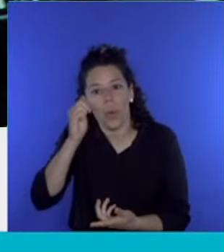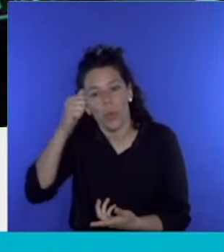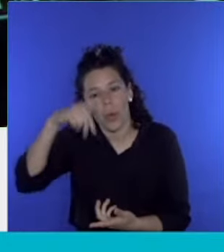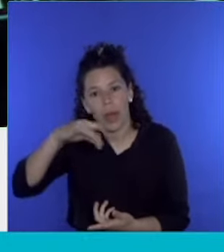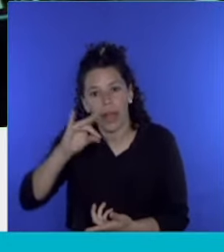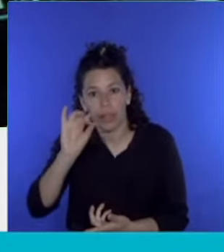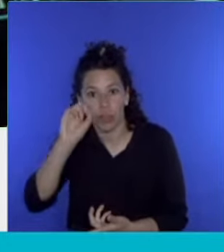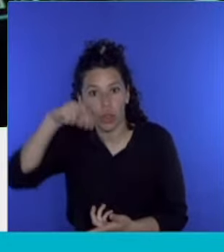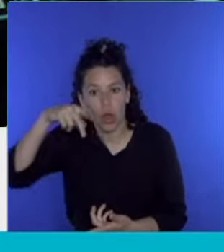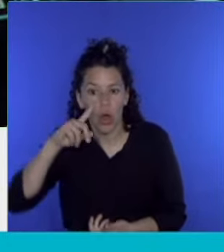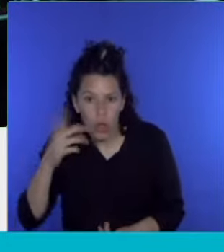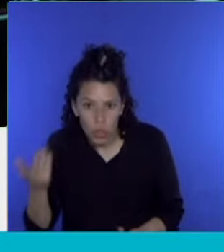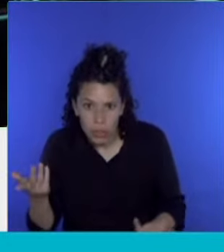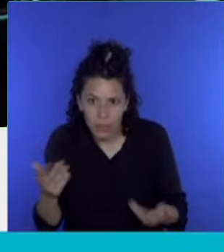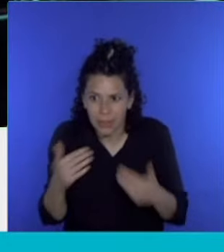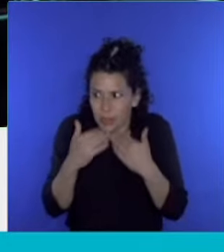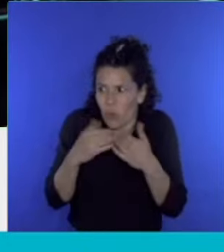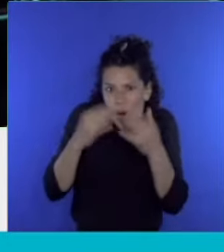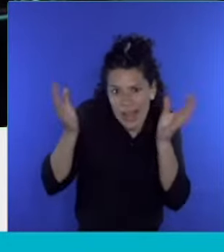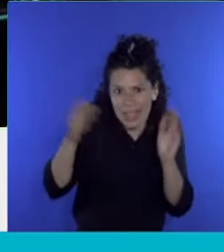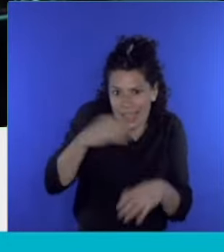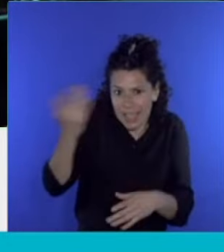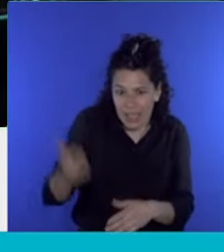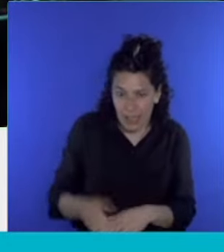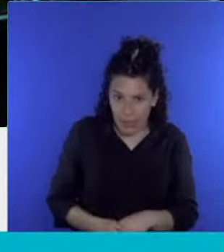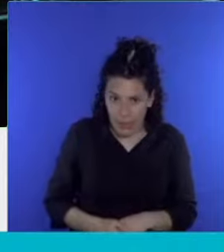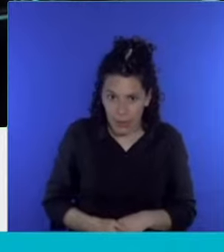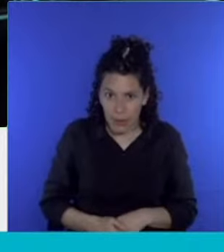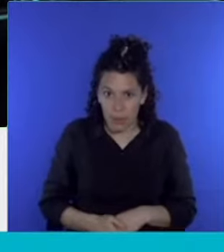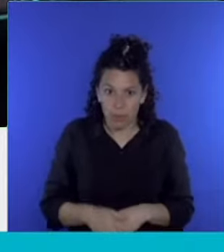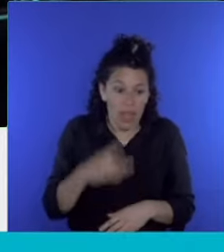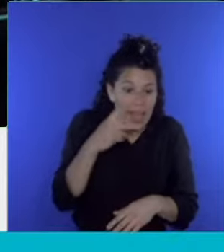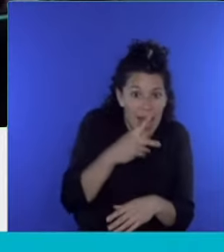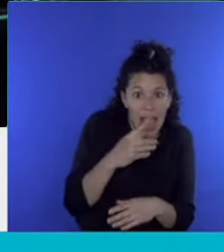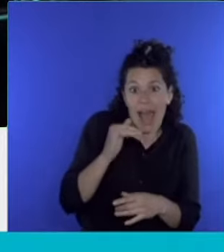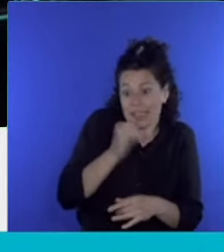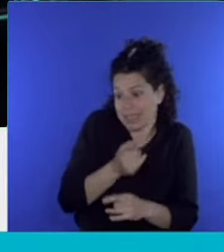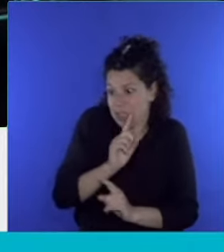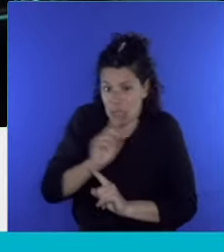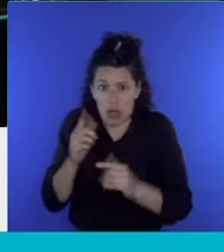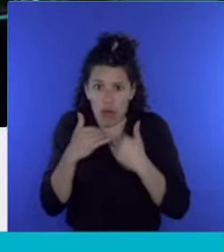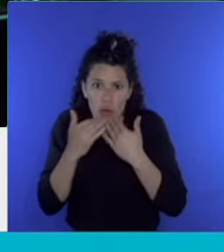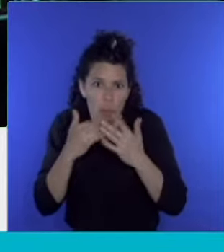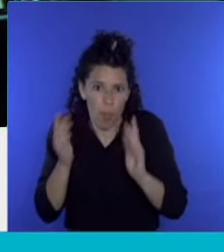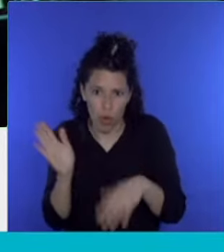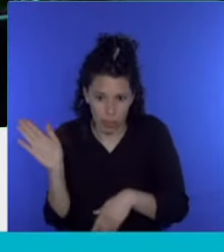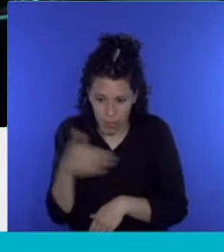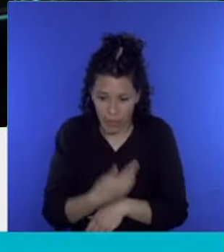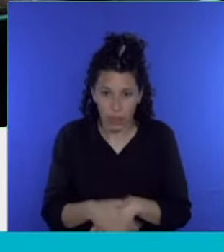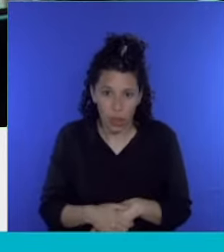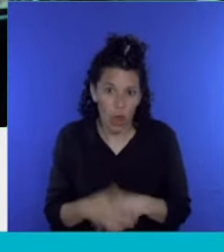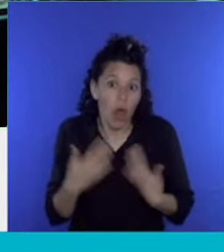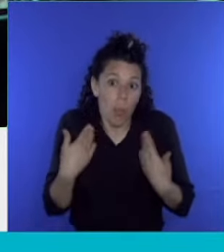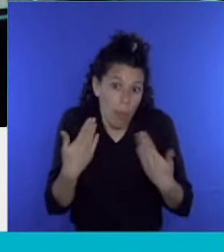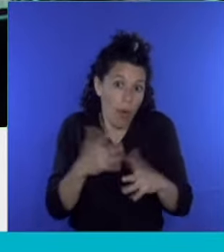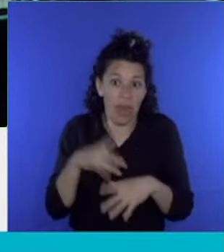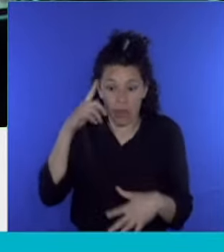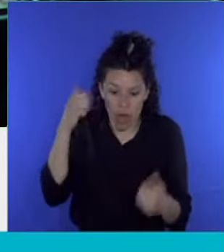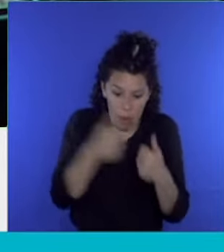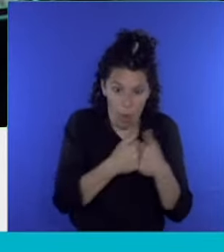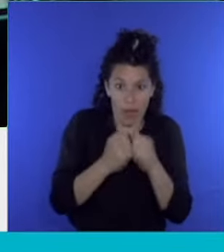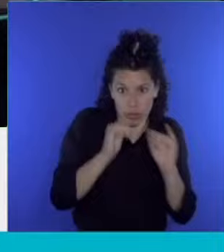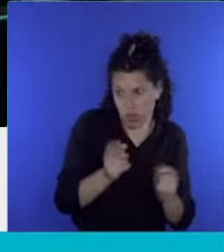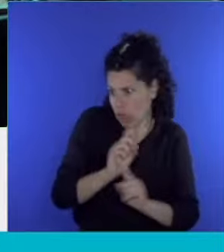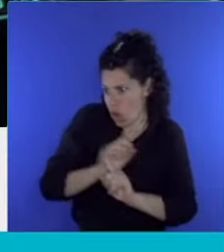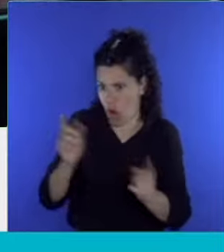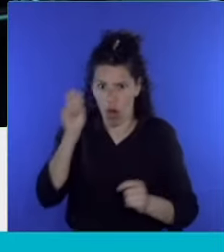si era acá o no era Acá hay grandes actores nacionales que uno puede estar completamente en desacuerdo ideológicamente